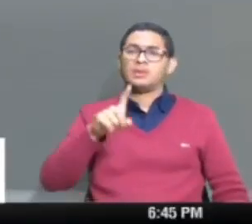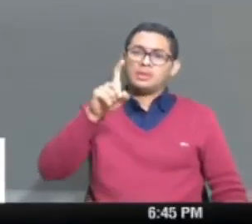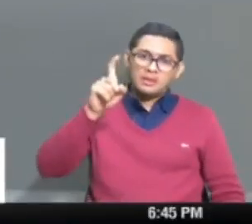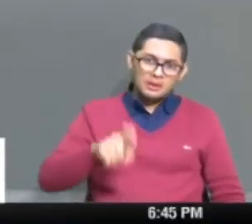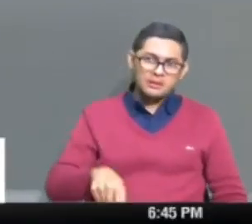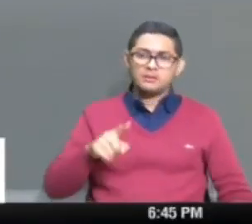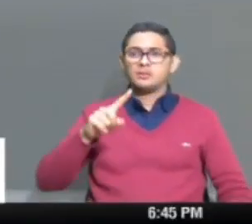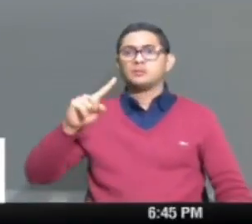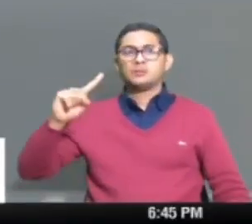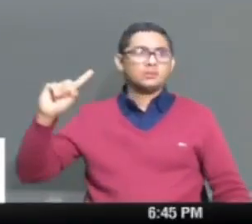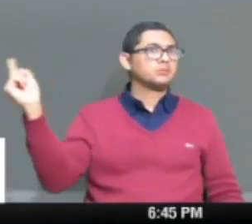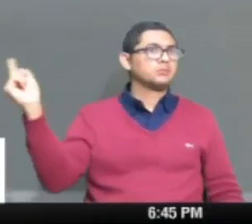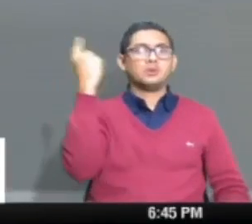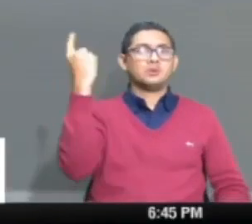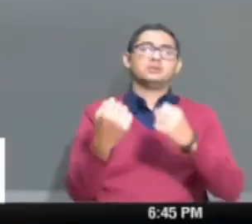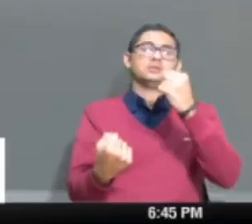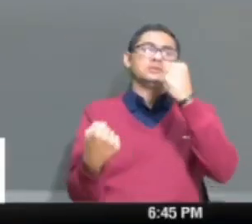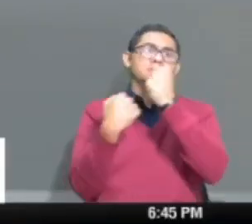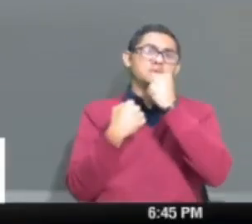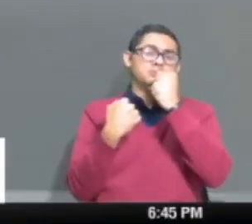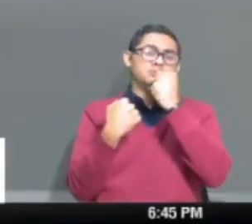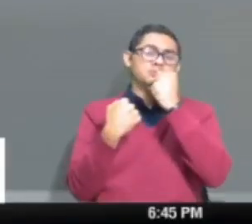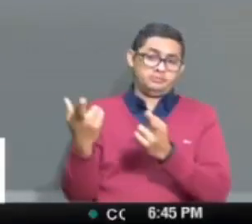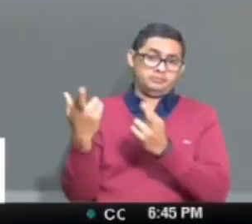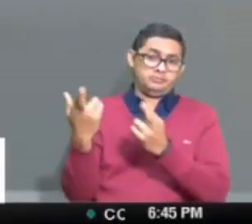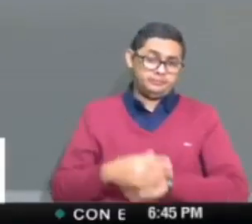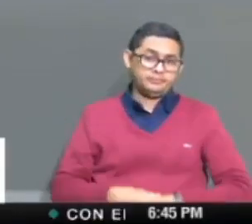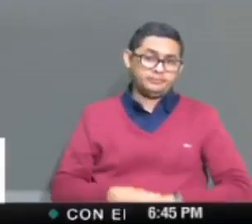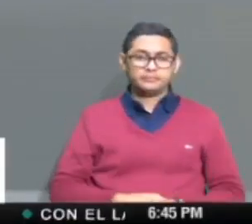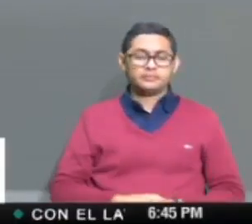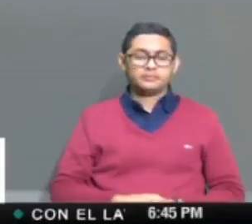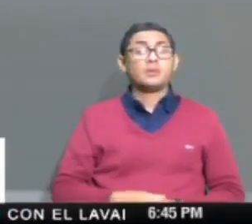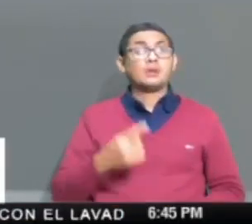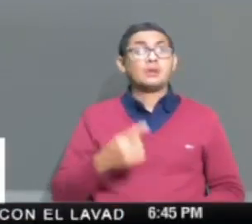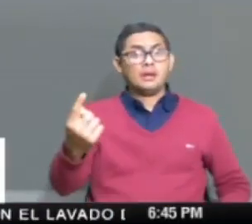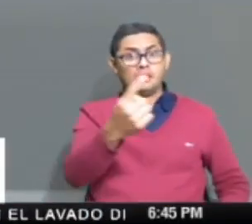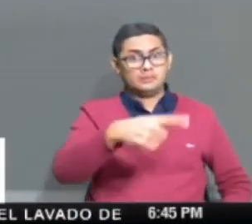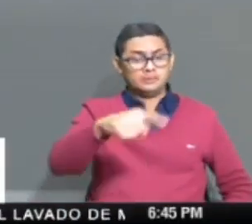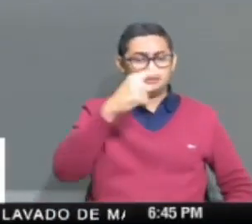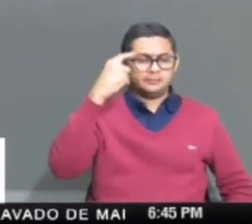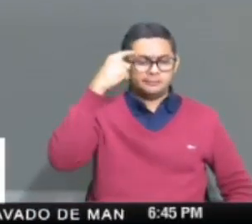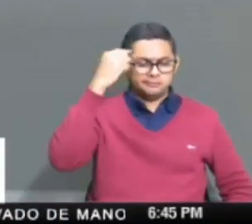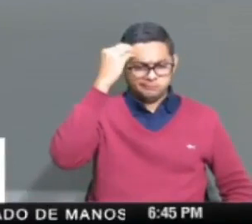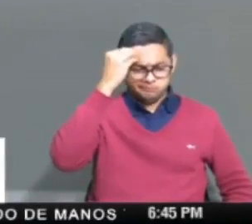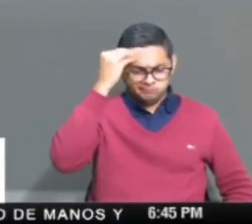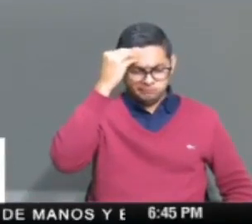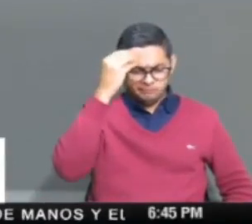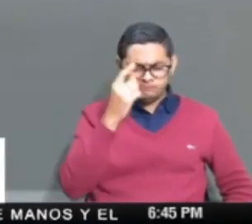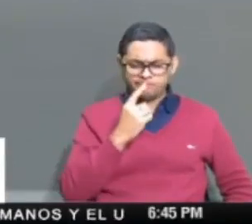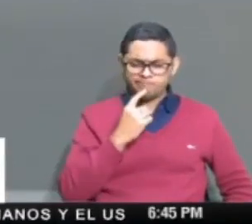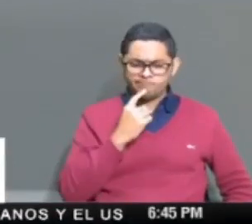de todos los panameños estamos llamados a reflexionar entender